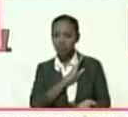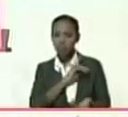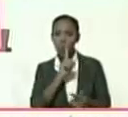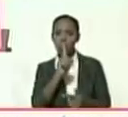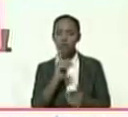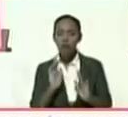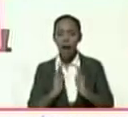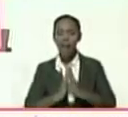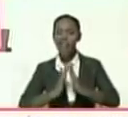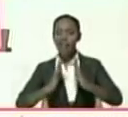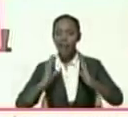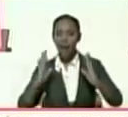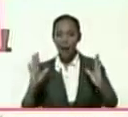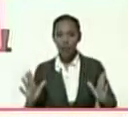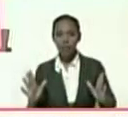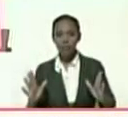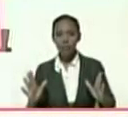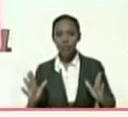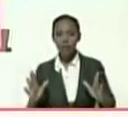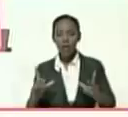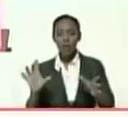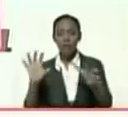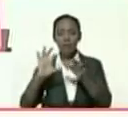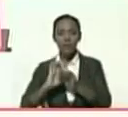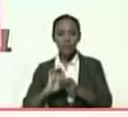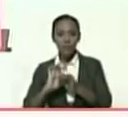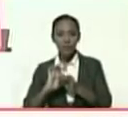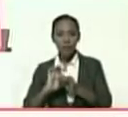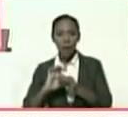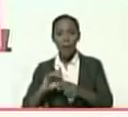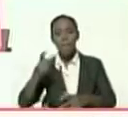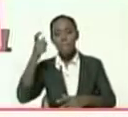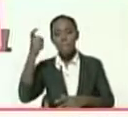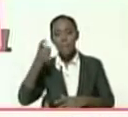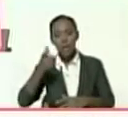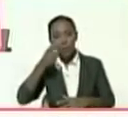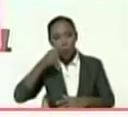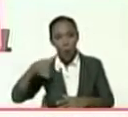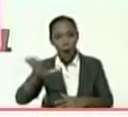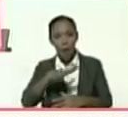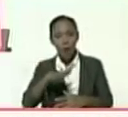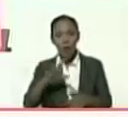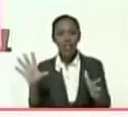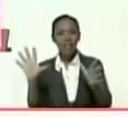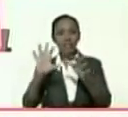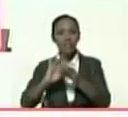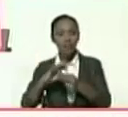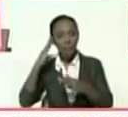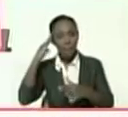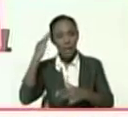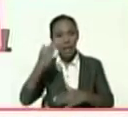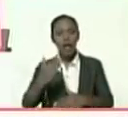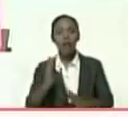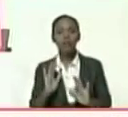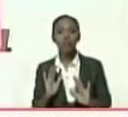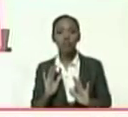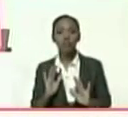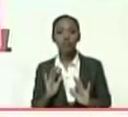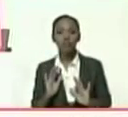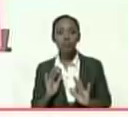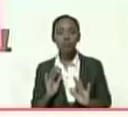gran consolidación de la Unión Cívico-Militar aquí en Venezuela. Una estructura muy sólida de la Unión